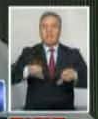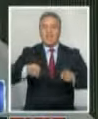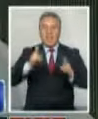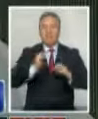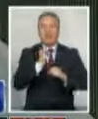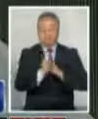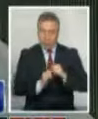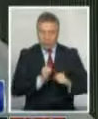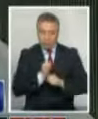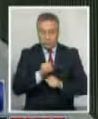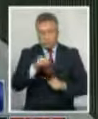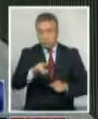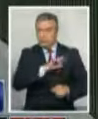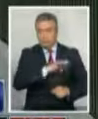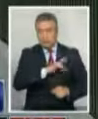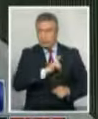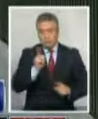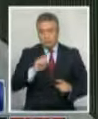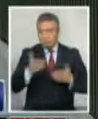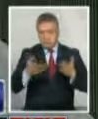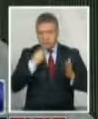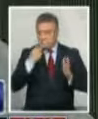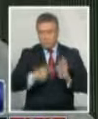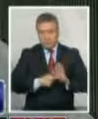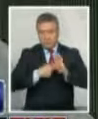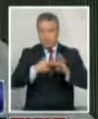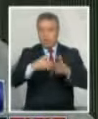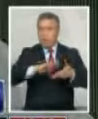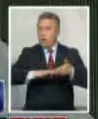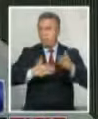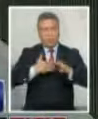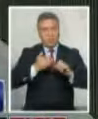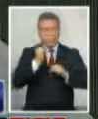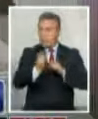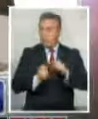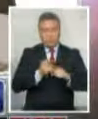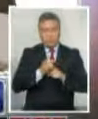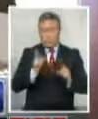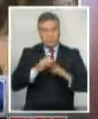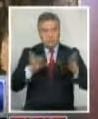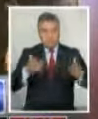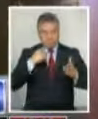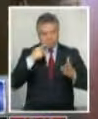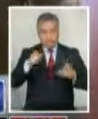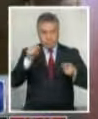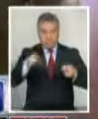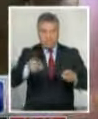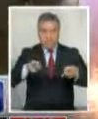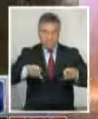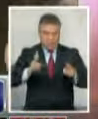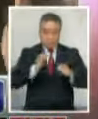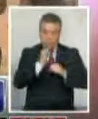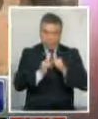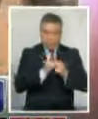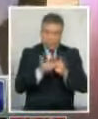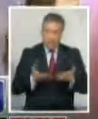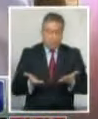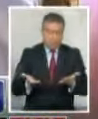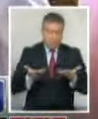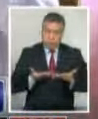punto de vista Chile no tenía nada que estar presentando a la comunidad internacional más allá que aquello que es el derecho internacional le otorga, que